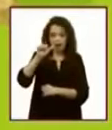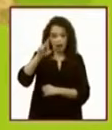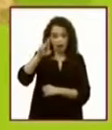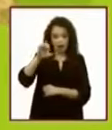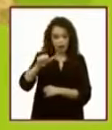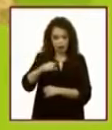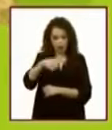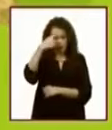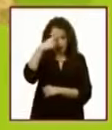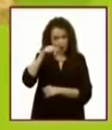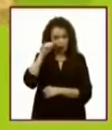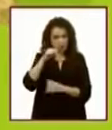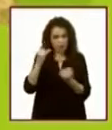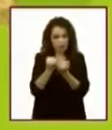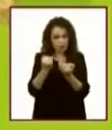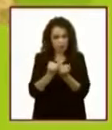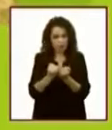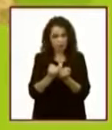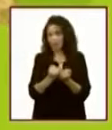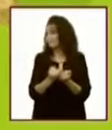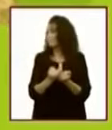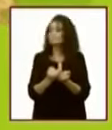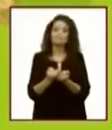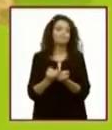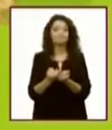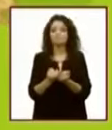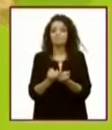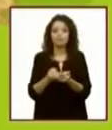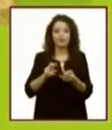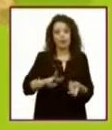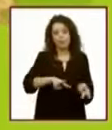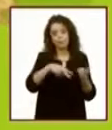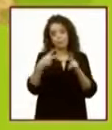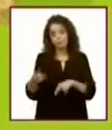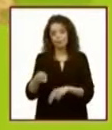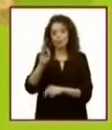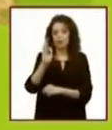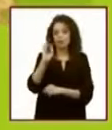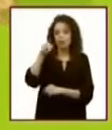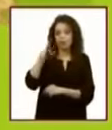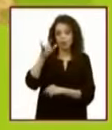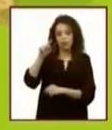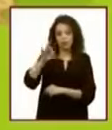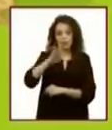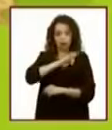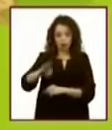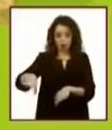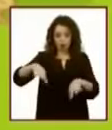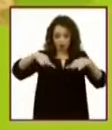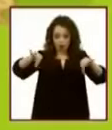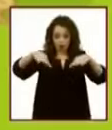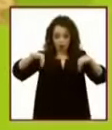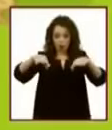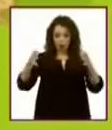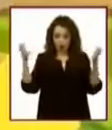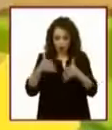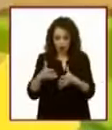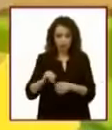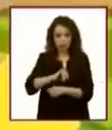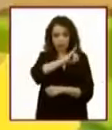un fractal es finita. Puedes construir la curva de Koch en una hoja de papel y nunca se saldría de la